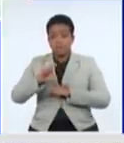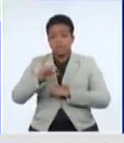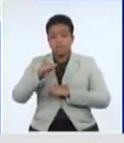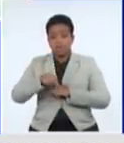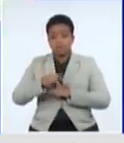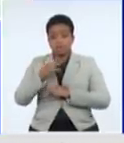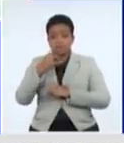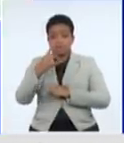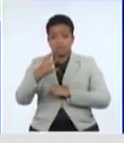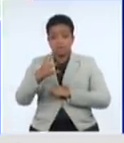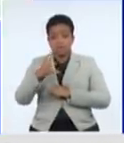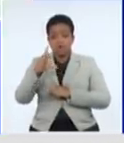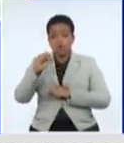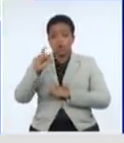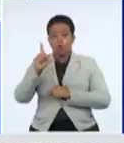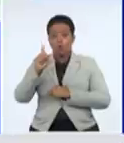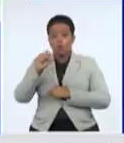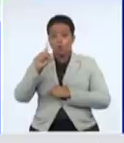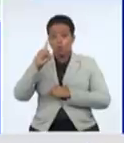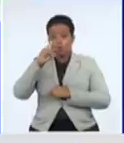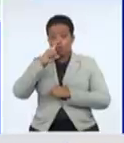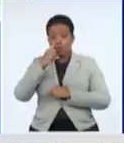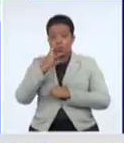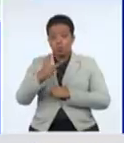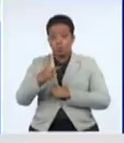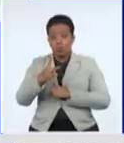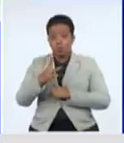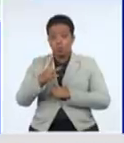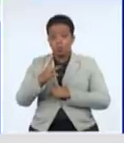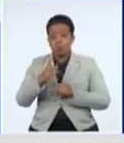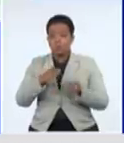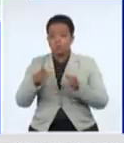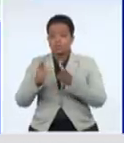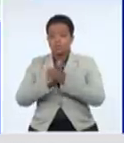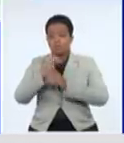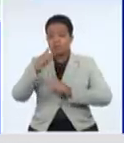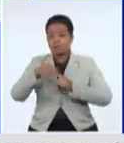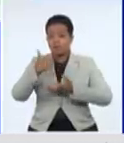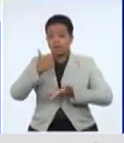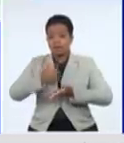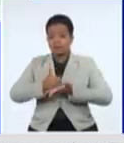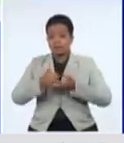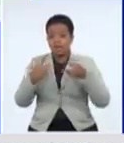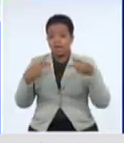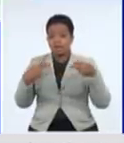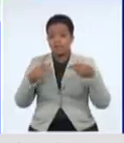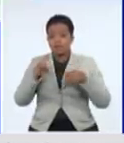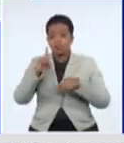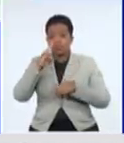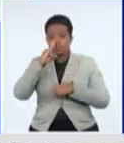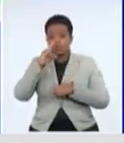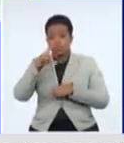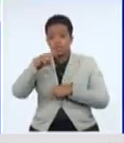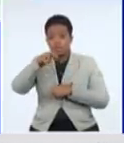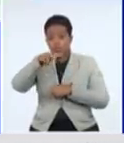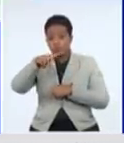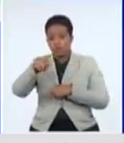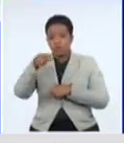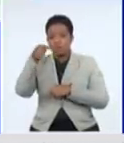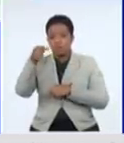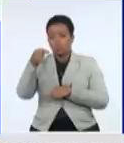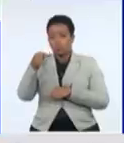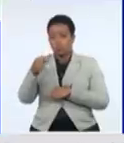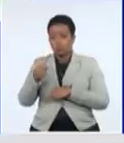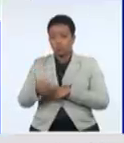positivos, Colón 2 y los municipios de Matanzas, Cárdenas, Unión de Reyes y Limonar solo reportan un caso